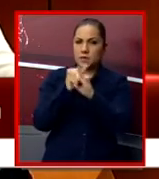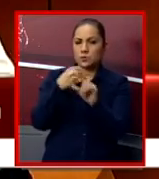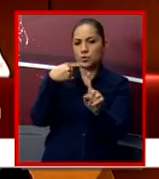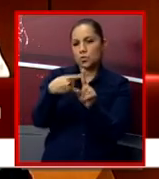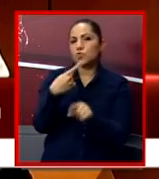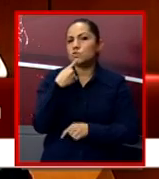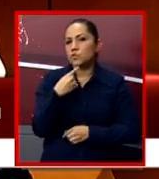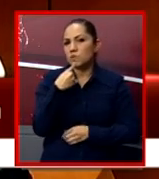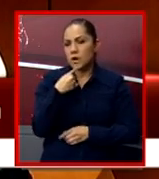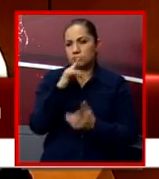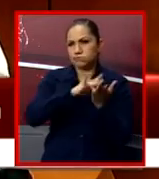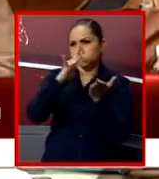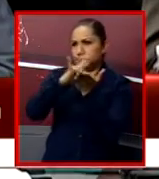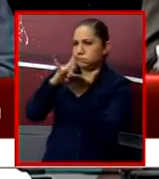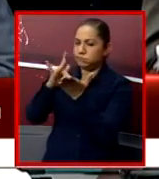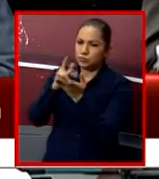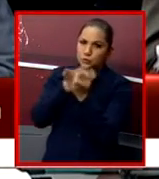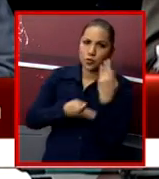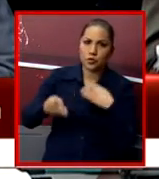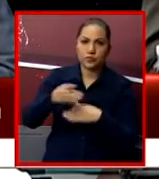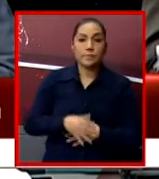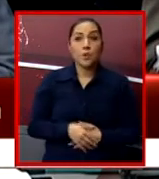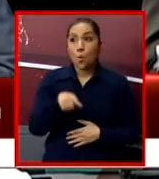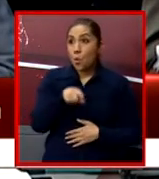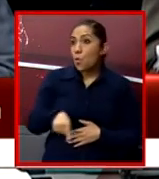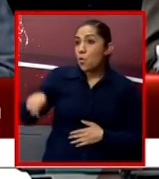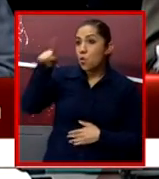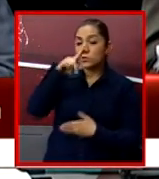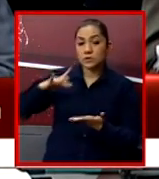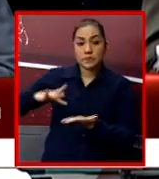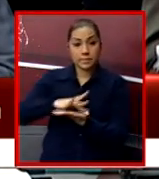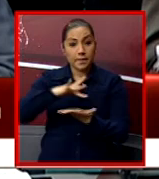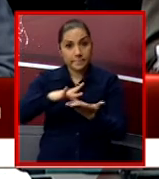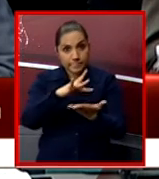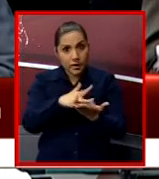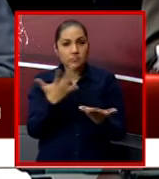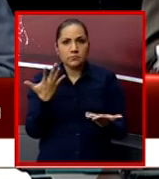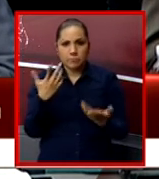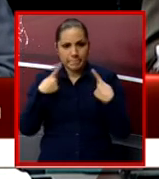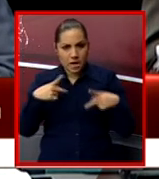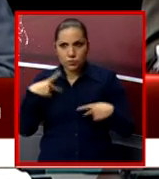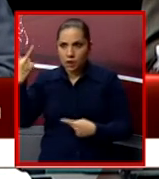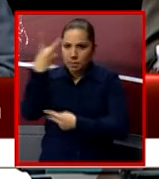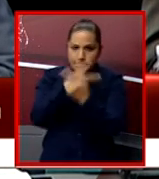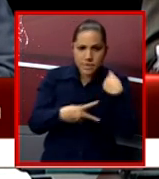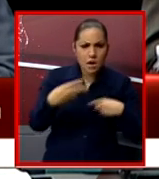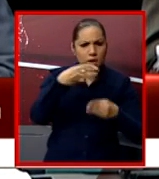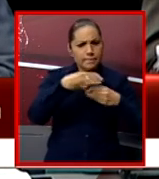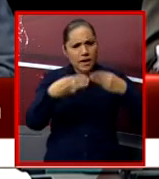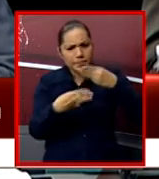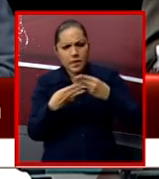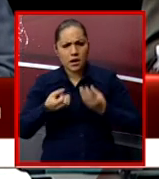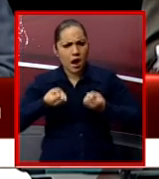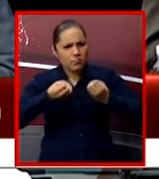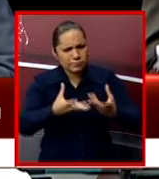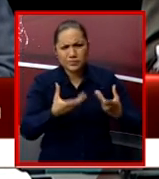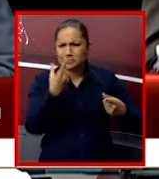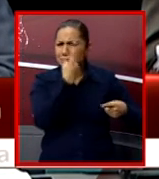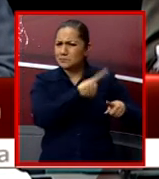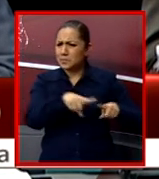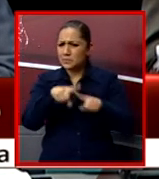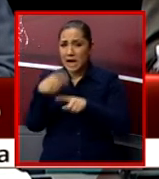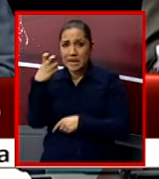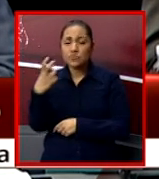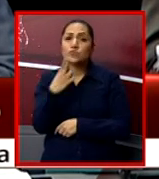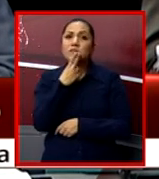Roja. Con sus aportaciones y apoyos humanos y materiales, permitieron realizar con eficiencia y eficacia las labores